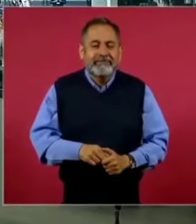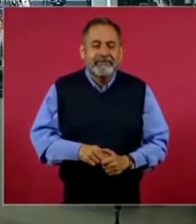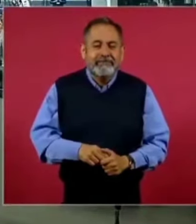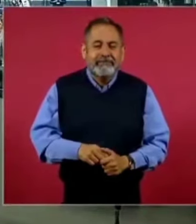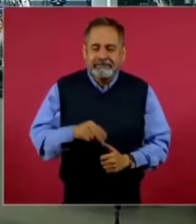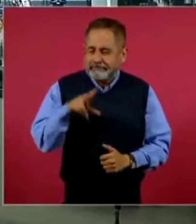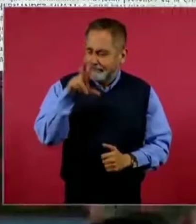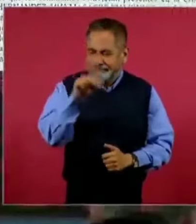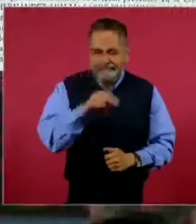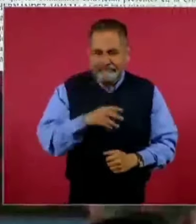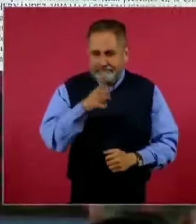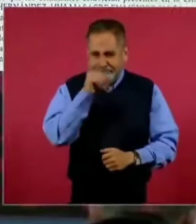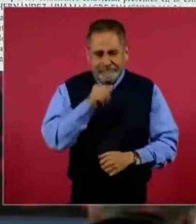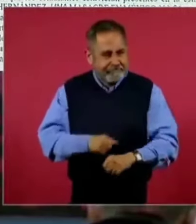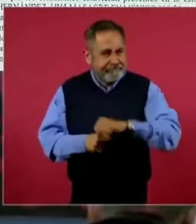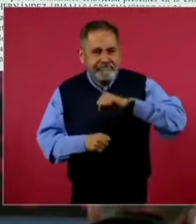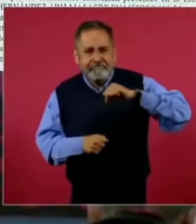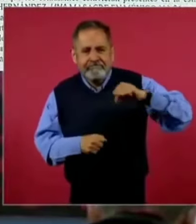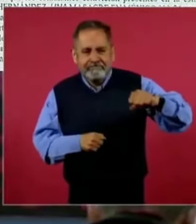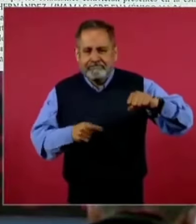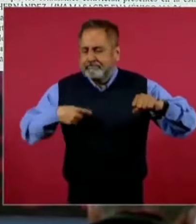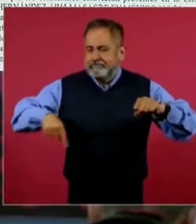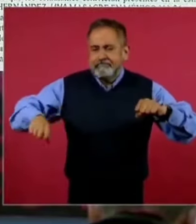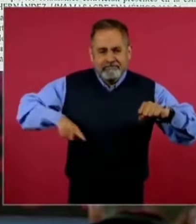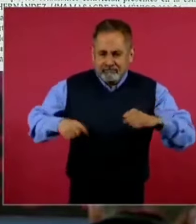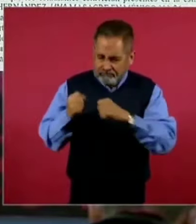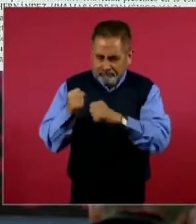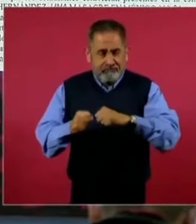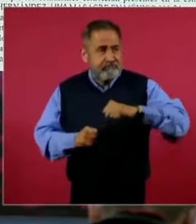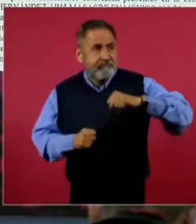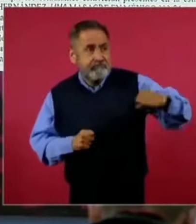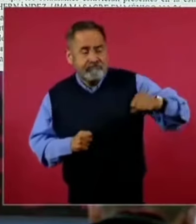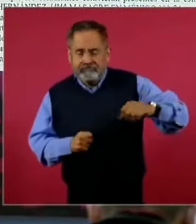no lo han logrado ni lo van a lograr.